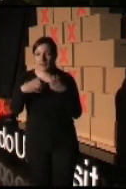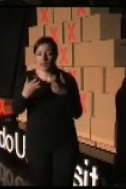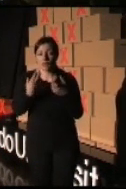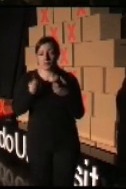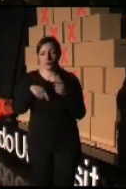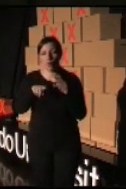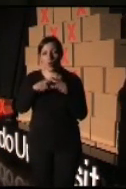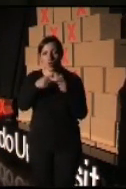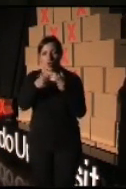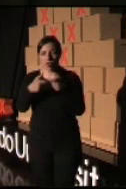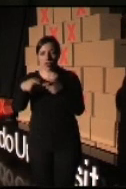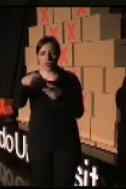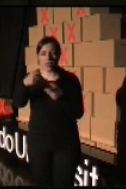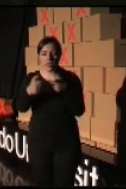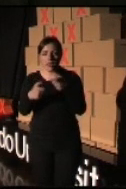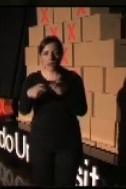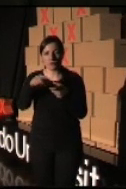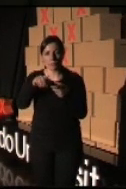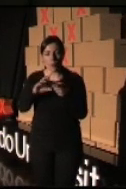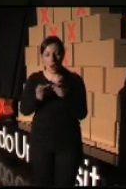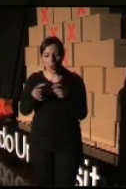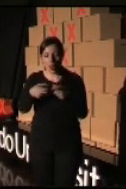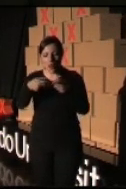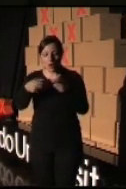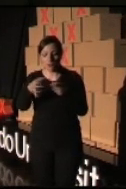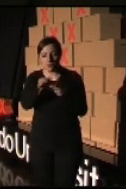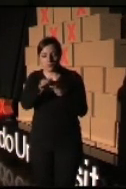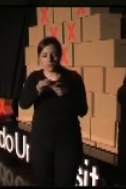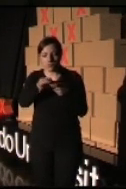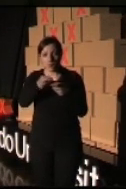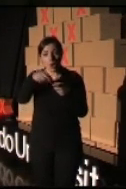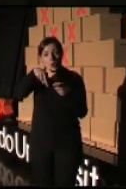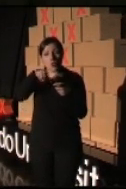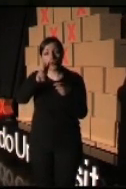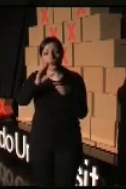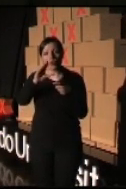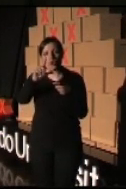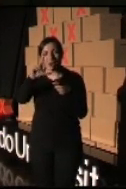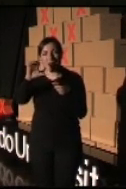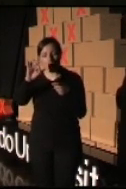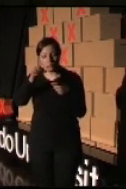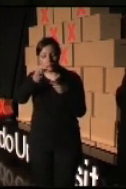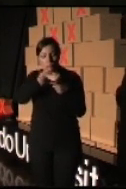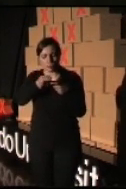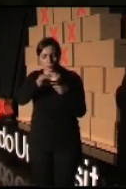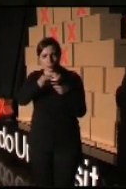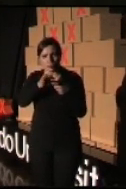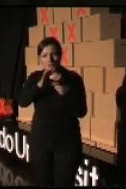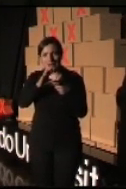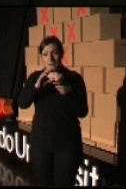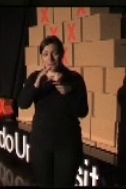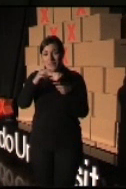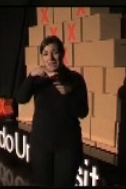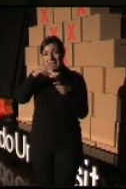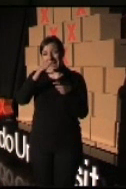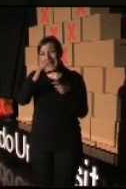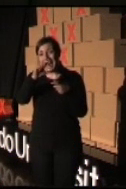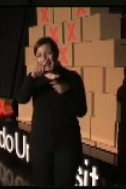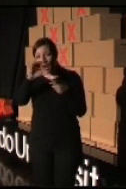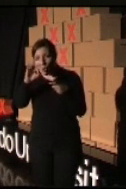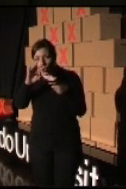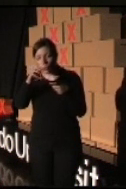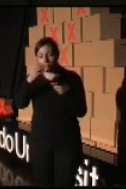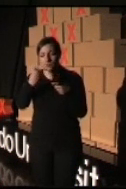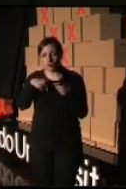célula desarrolló una estructura que se llamó núcleo. De ahí viene eukarion, porque carion es núcleo, eu es bueno,